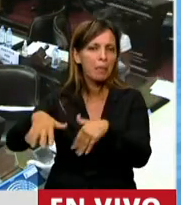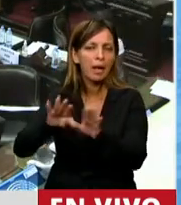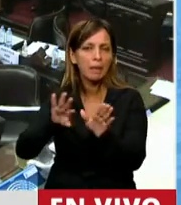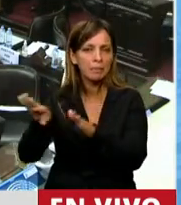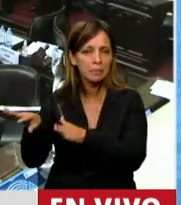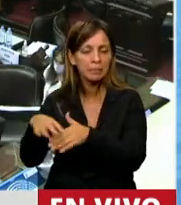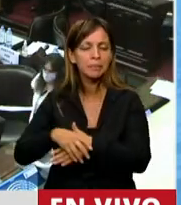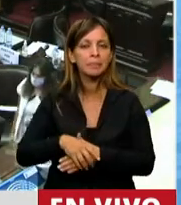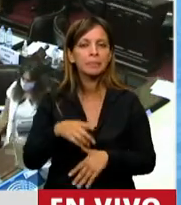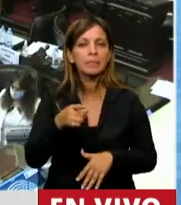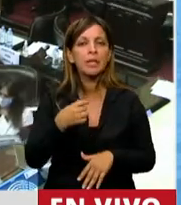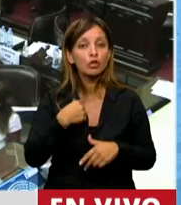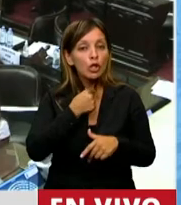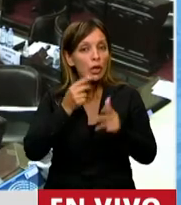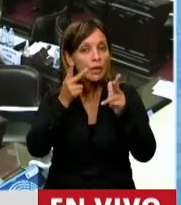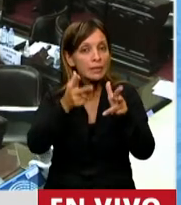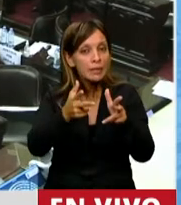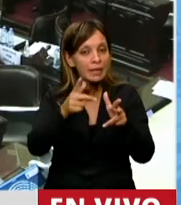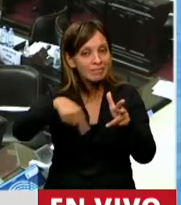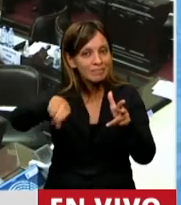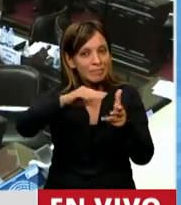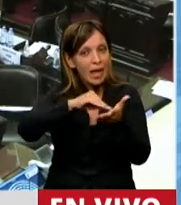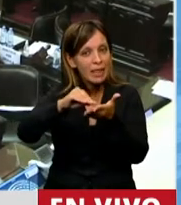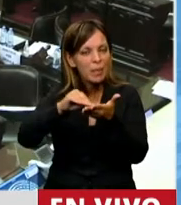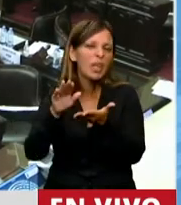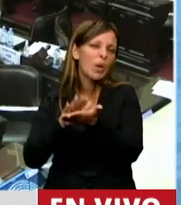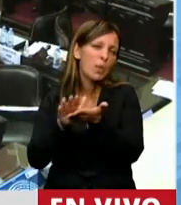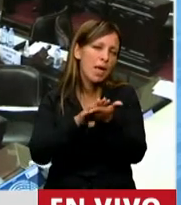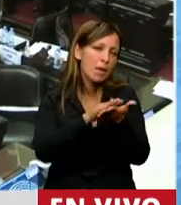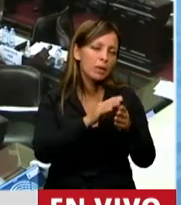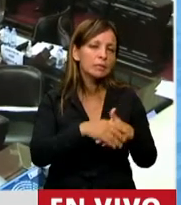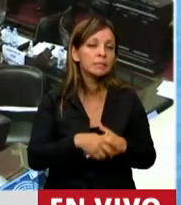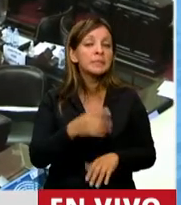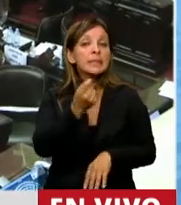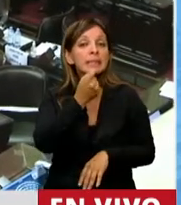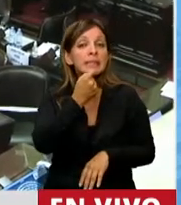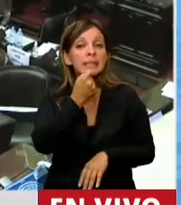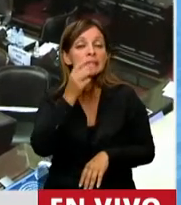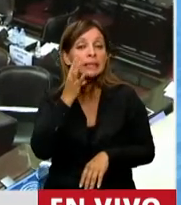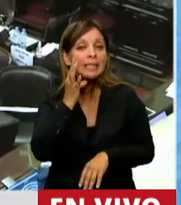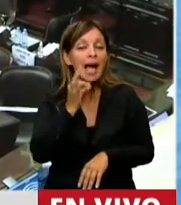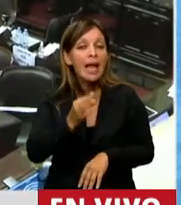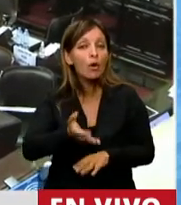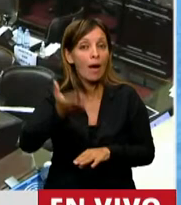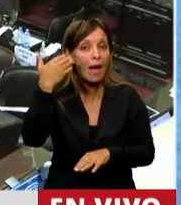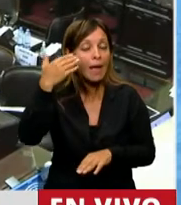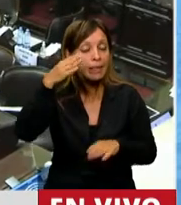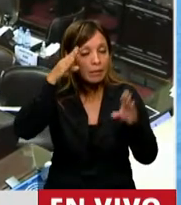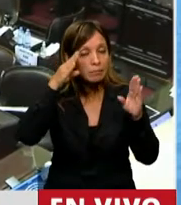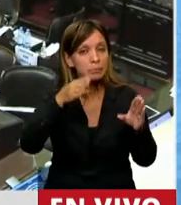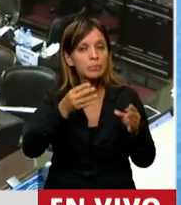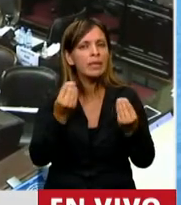que unir. Yo le quiero decir a los nuevos diputados que si algo hubo frente a Lara San Juan fue